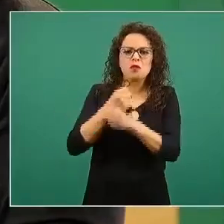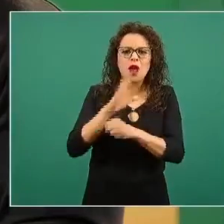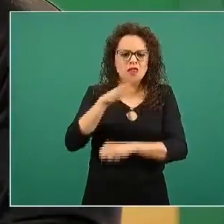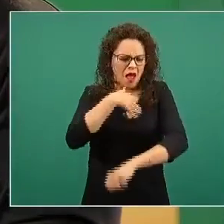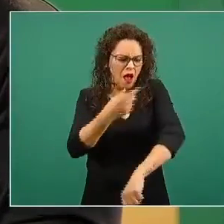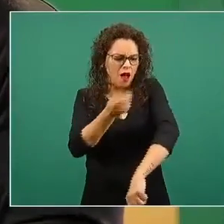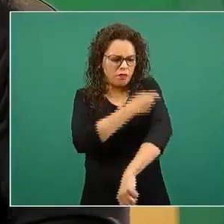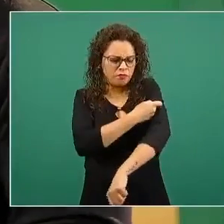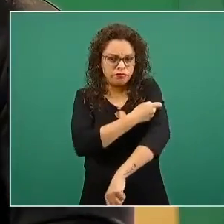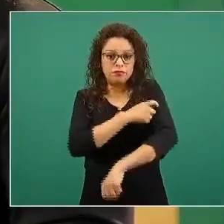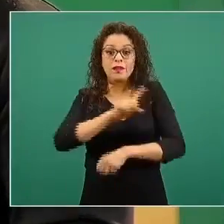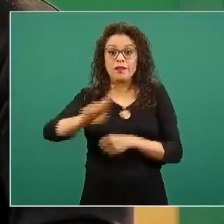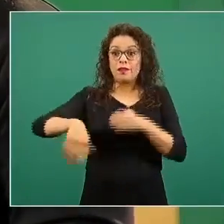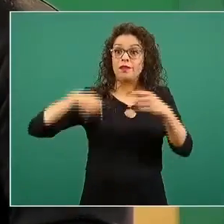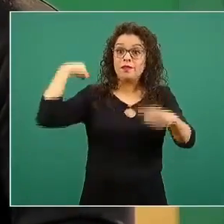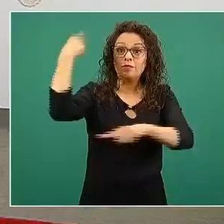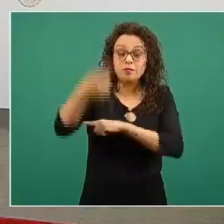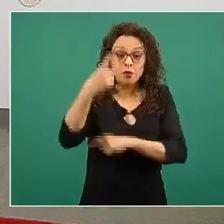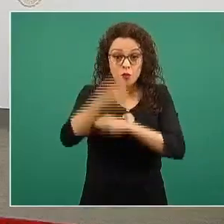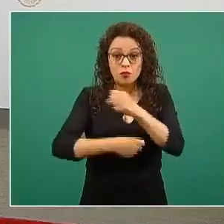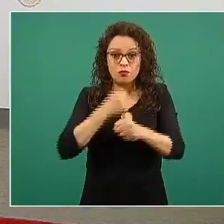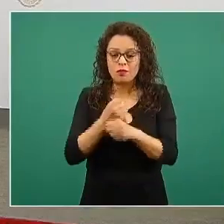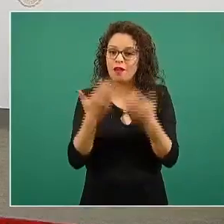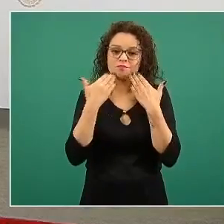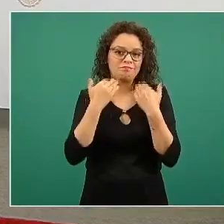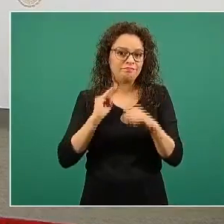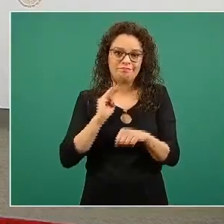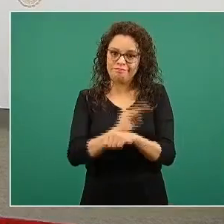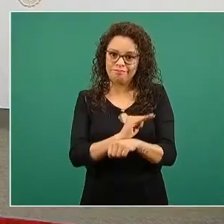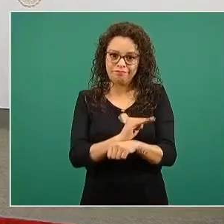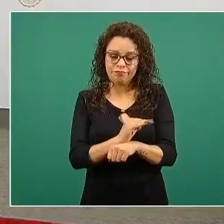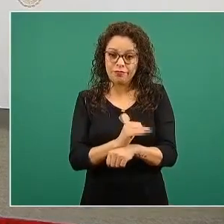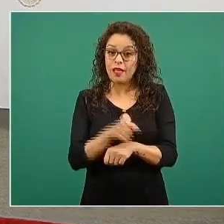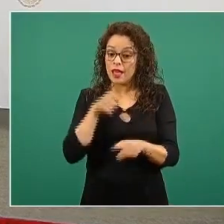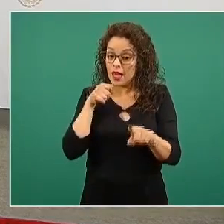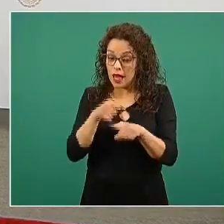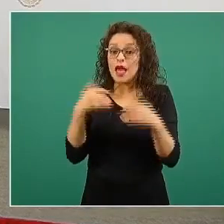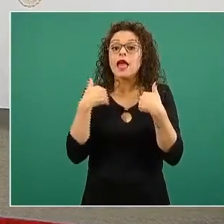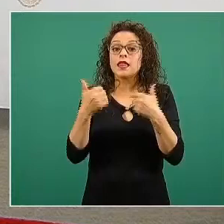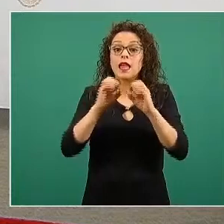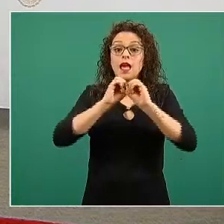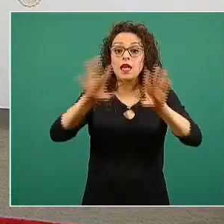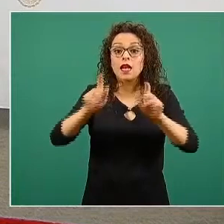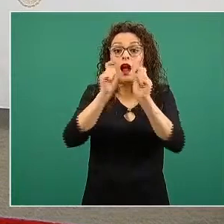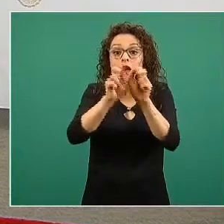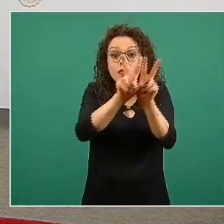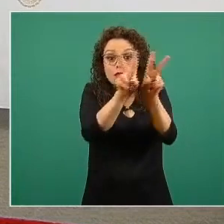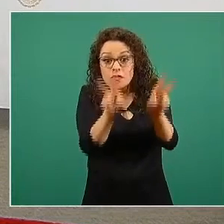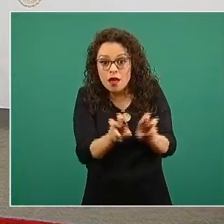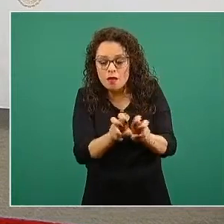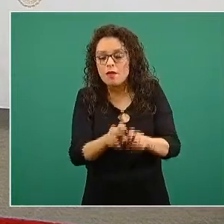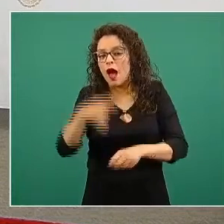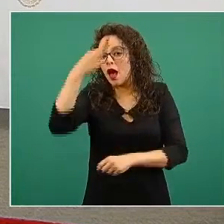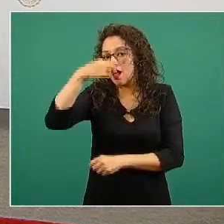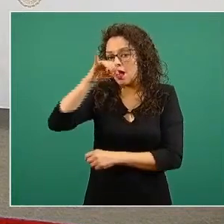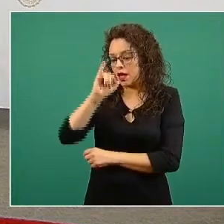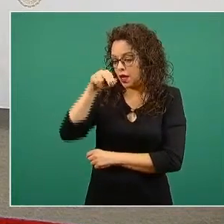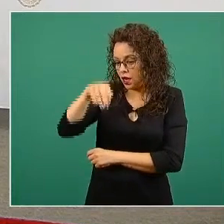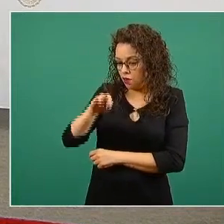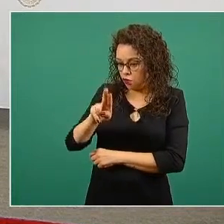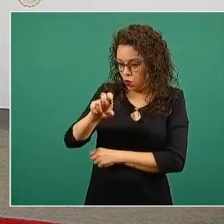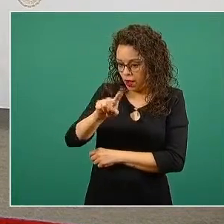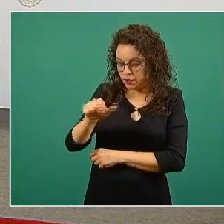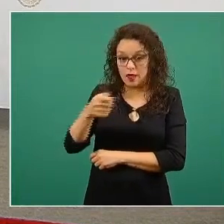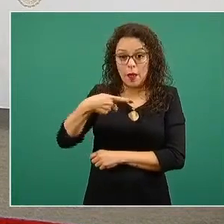temporada invernal. Esto para efectos, dejamos claro, de influenza, pero por lo mismo, la vacuna contra COVID todavía